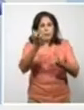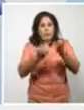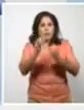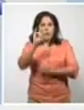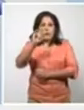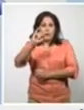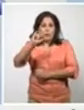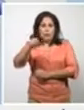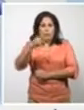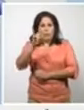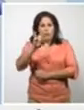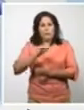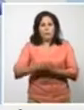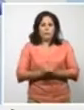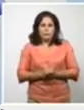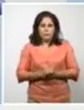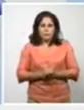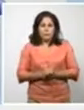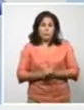6,9. Como